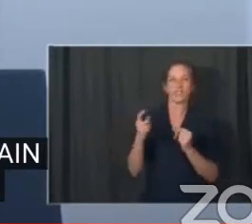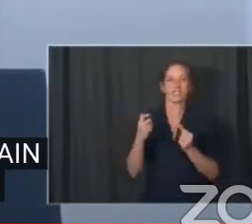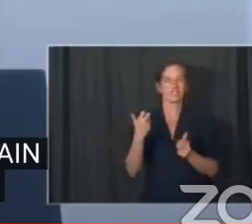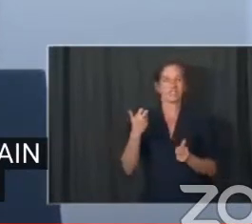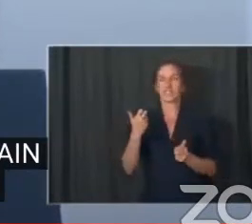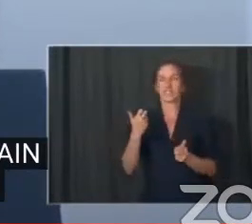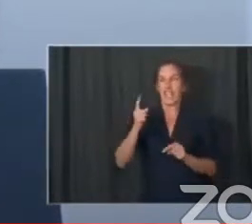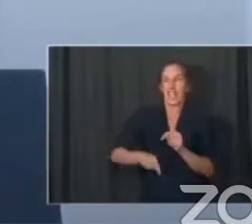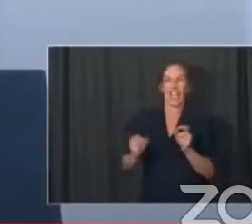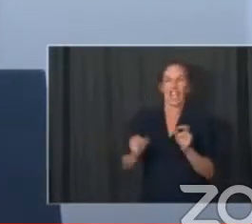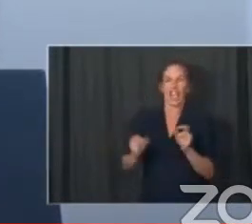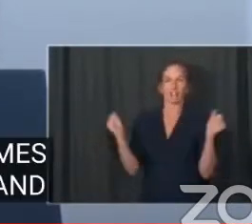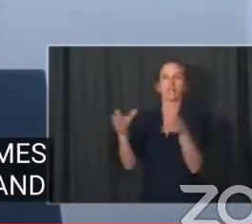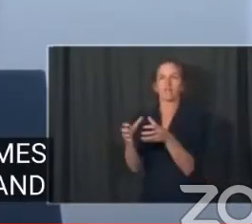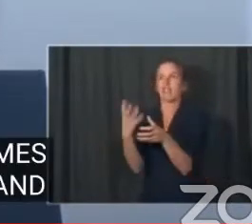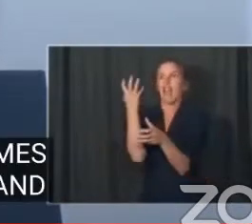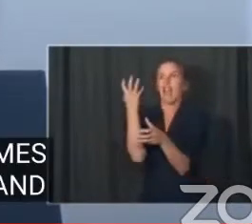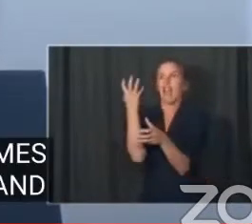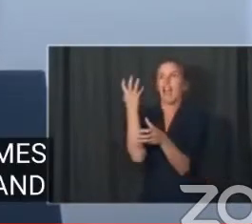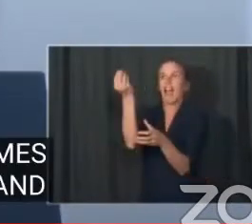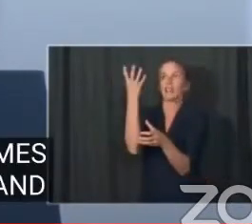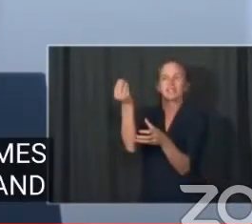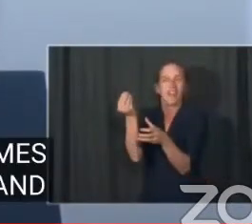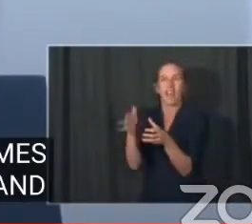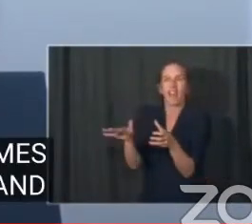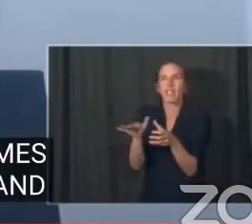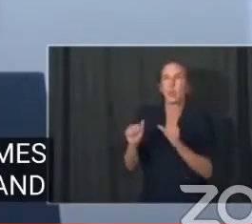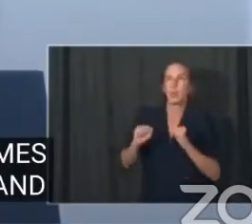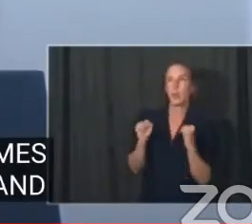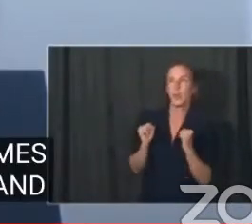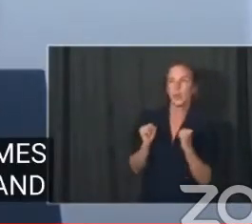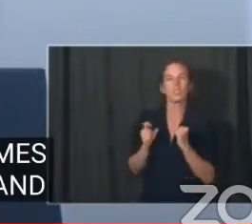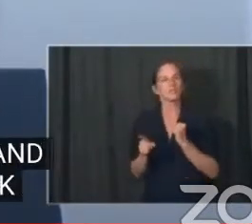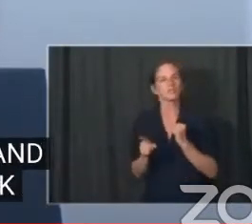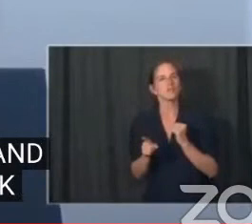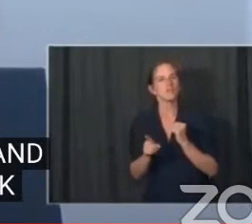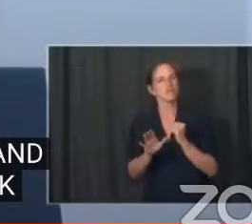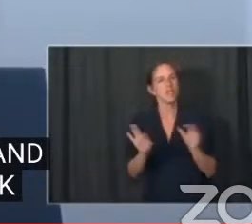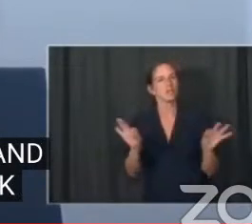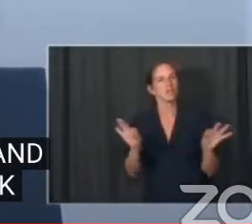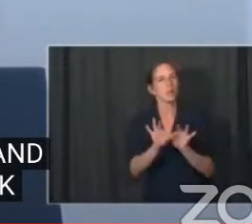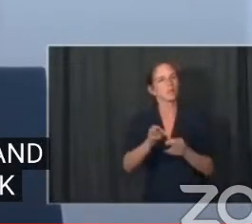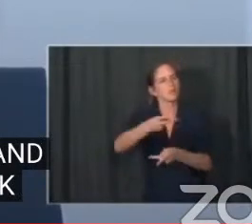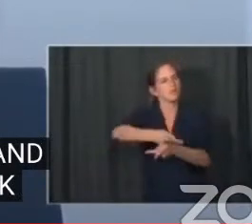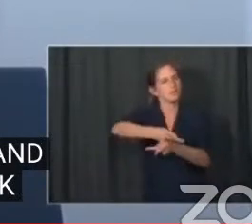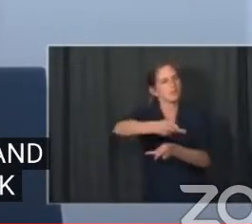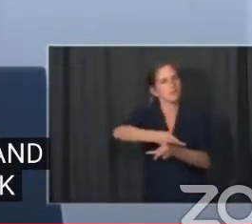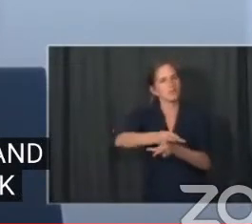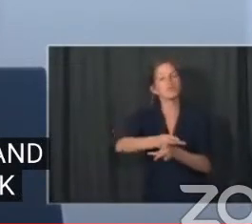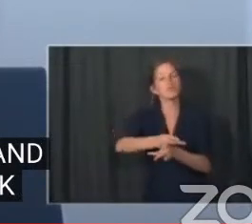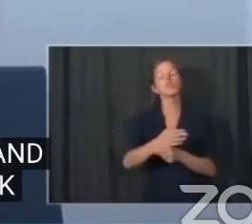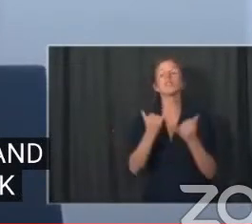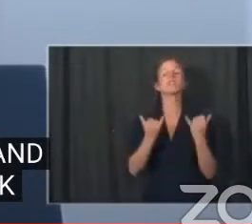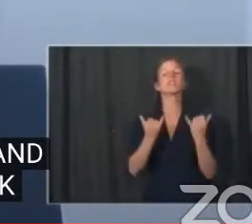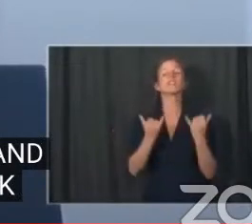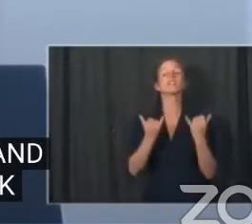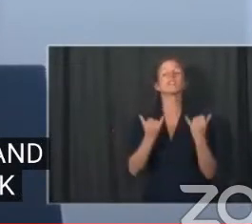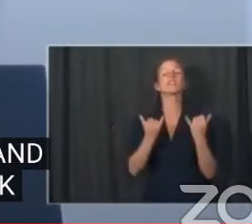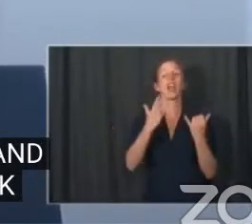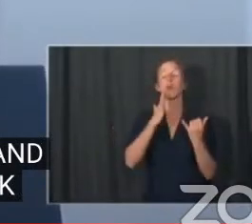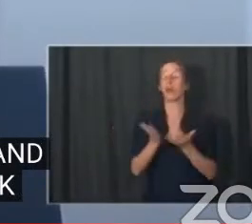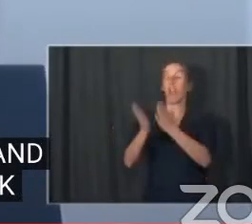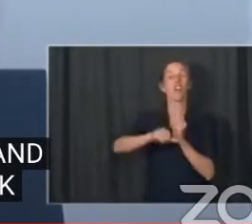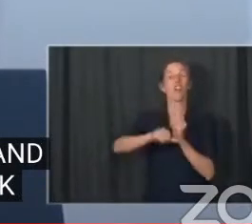Le pedimos a los americanos permanecer vigilantes a cualquier cosa que puedan sentir, al clima.